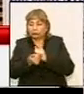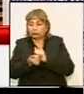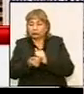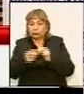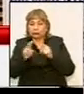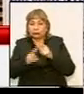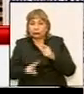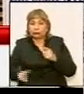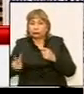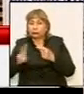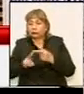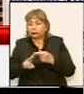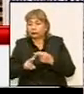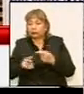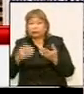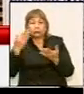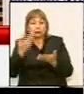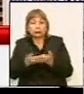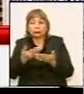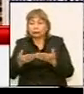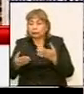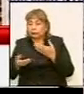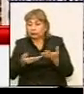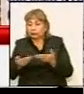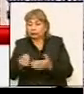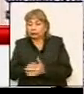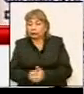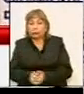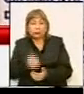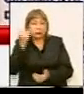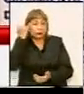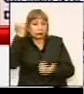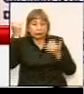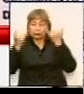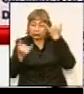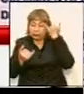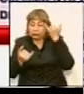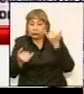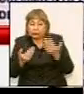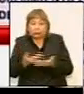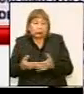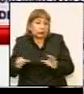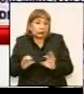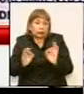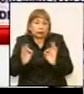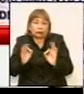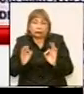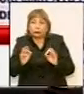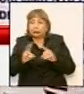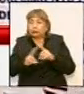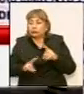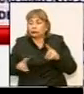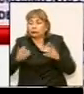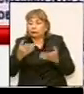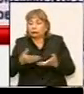valor bruto de producción. Un poco para combatir esta idea de que la minería no genera valor agregado y que